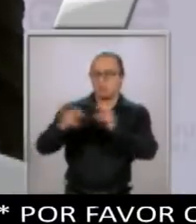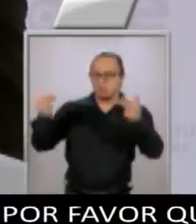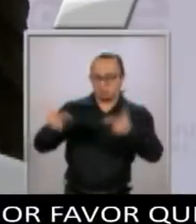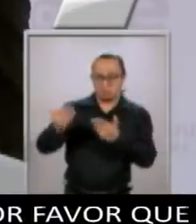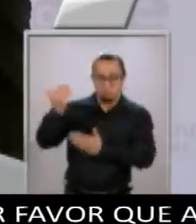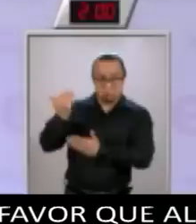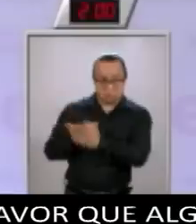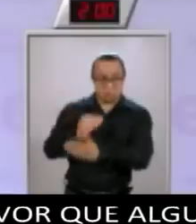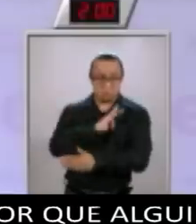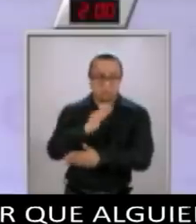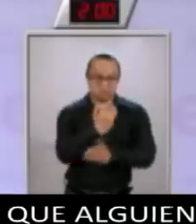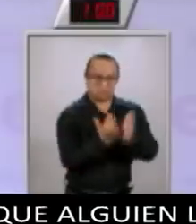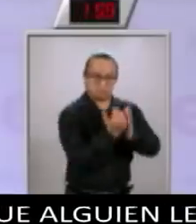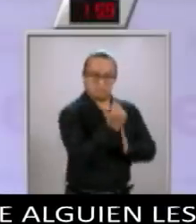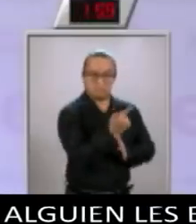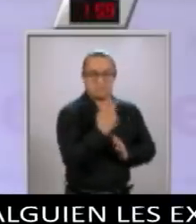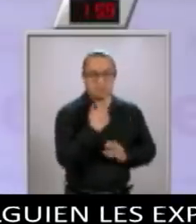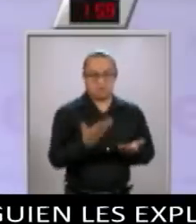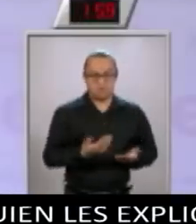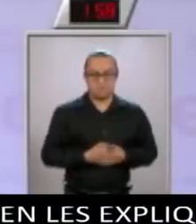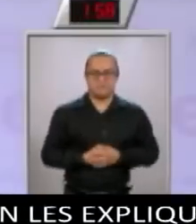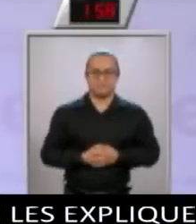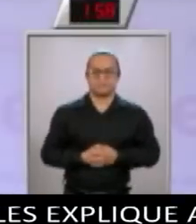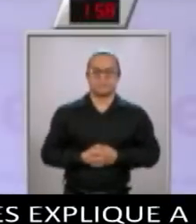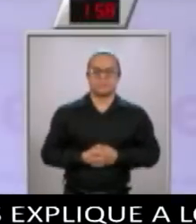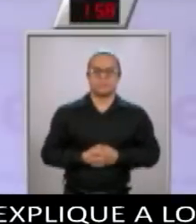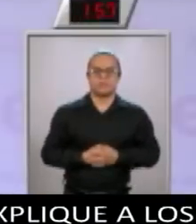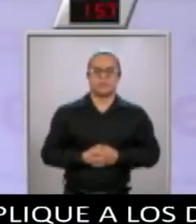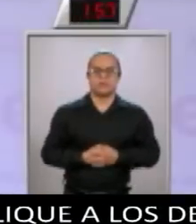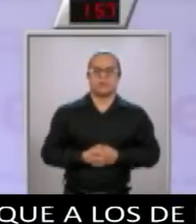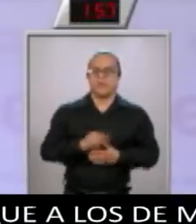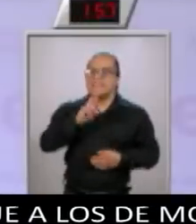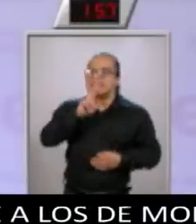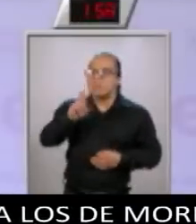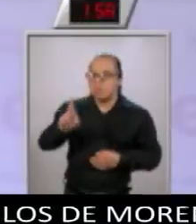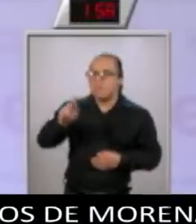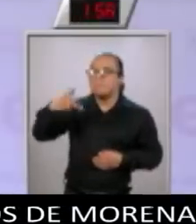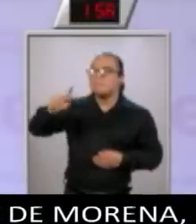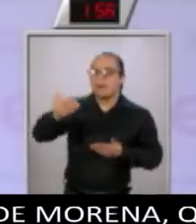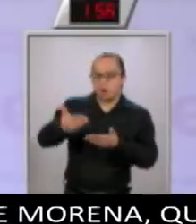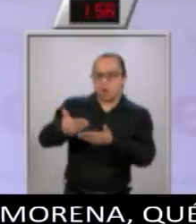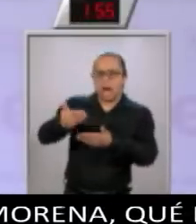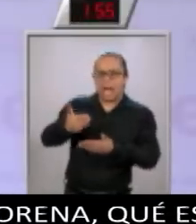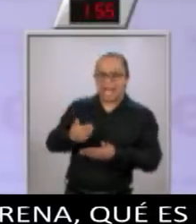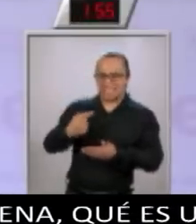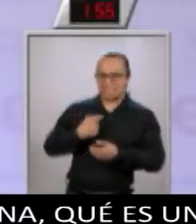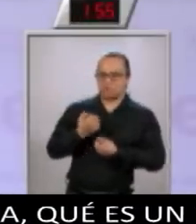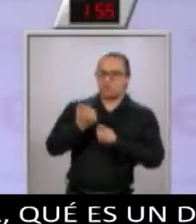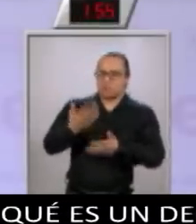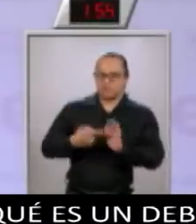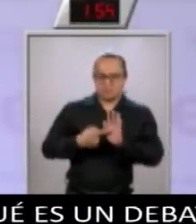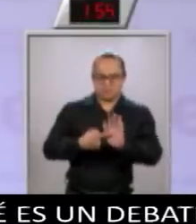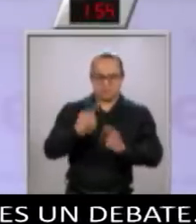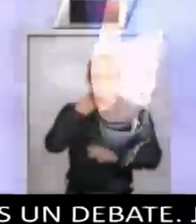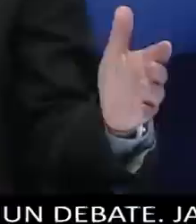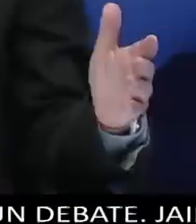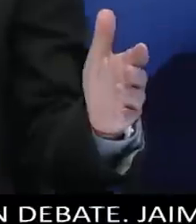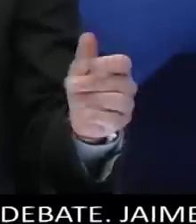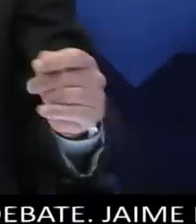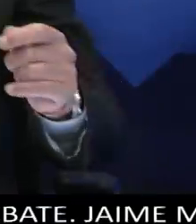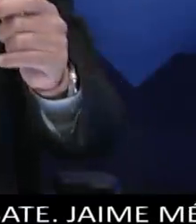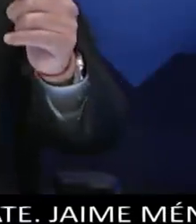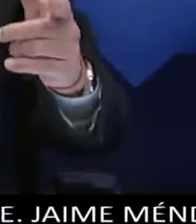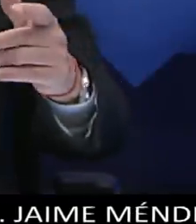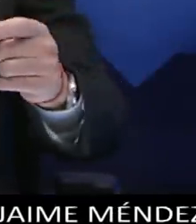estudio minucioso de todos los temas y de cómo abordar esta moderación activa. O sea que le metiste una gran cantidad de trabajo previo,